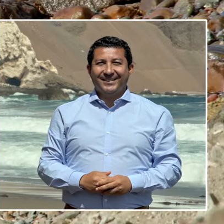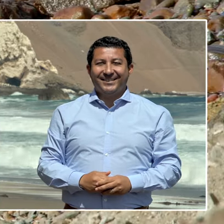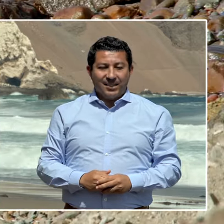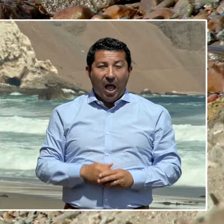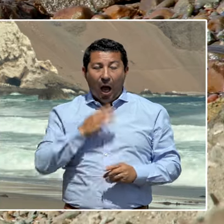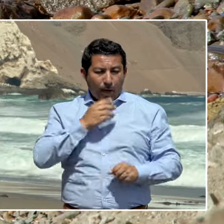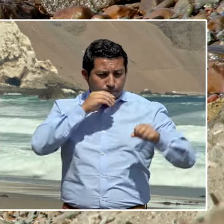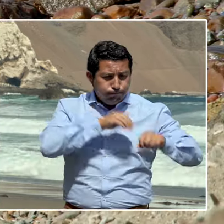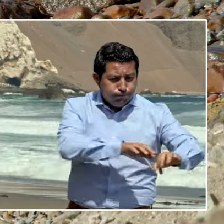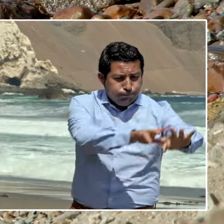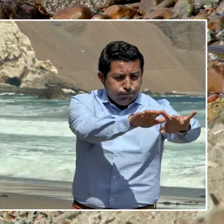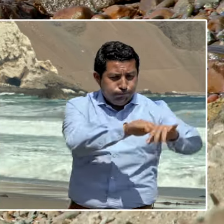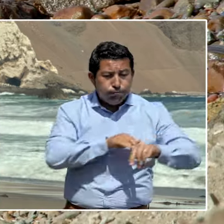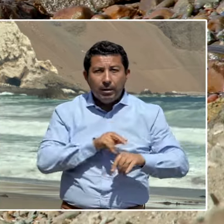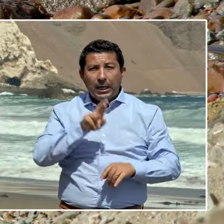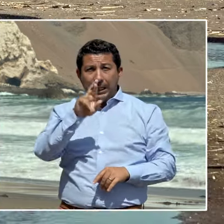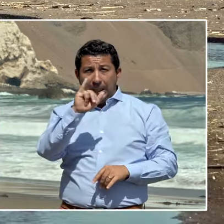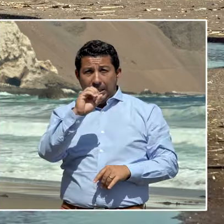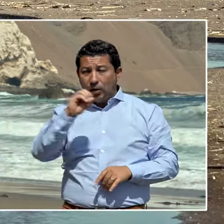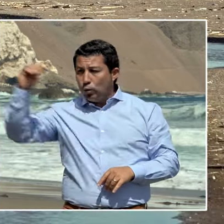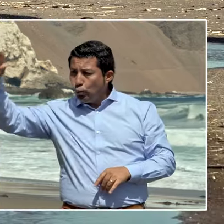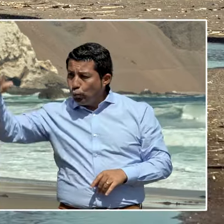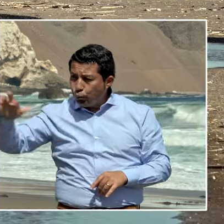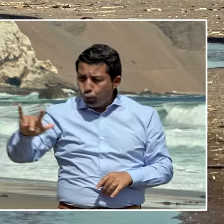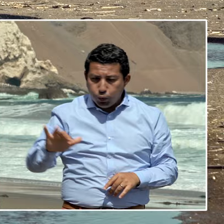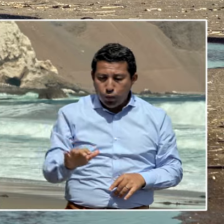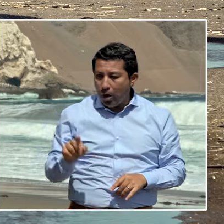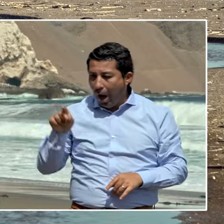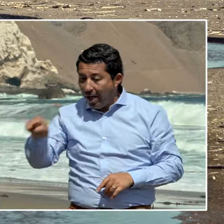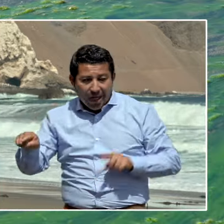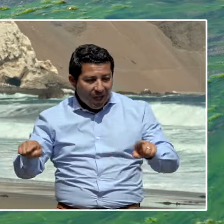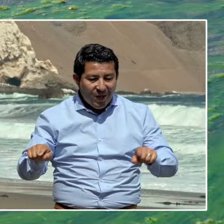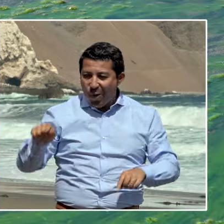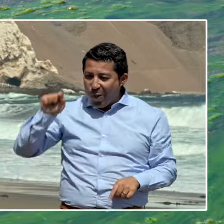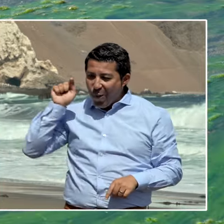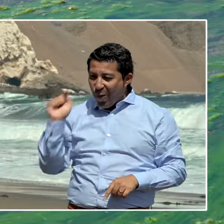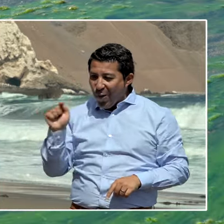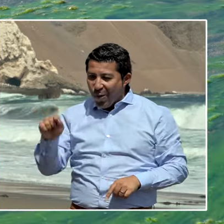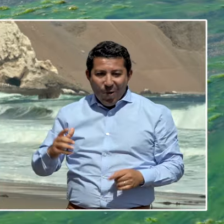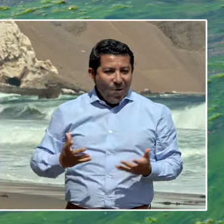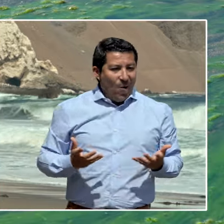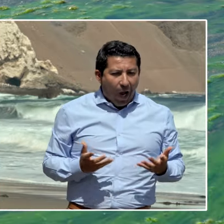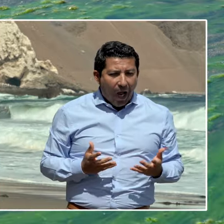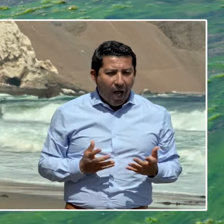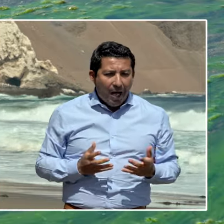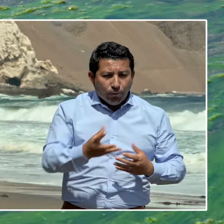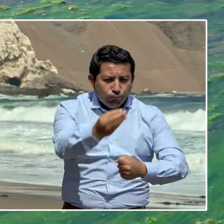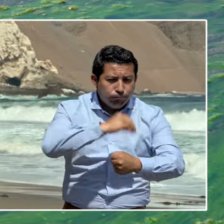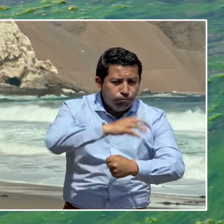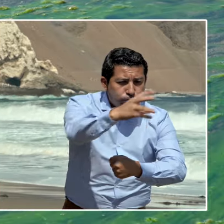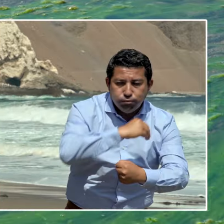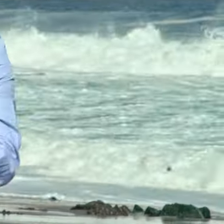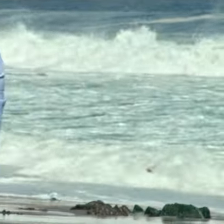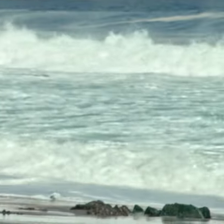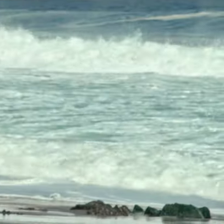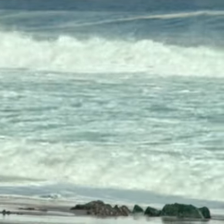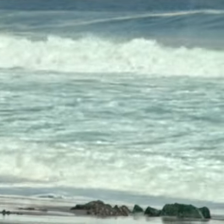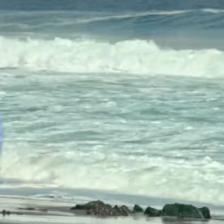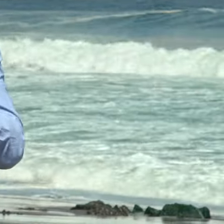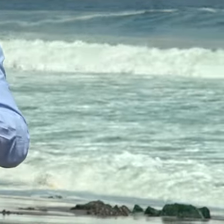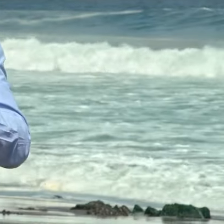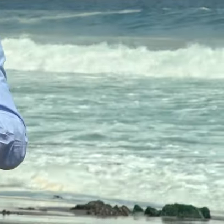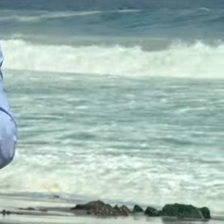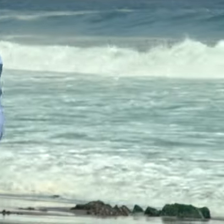el mar y las desembocaduras de río fueron sus entornos preferidos ya que allí podían obtener los recursos